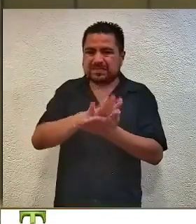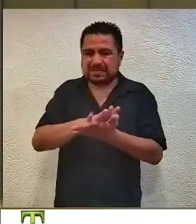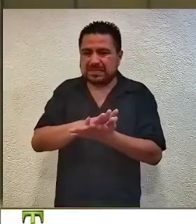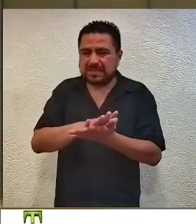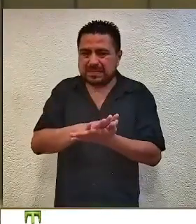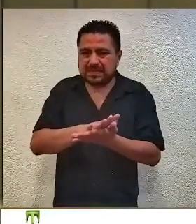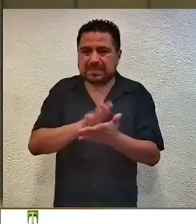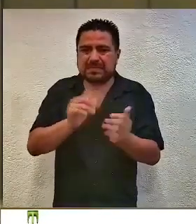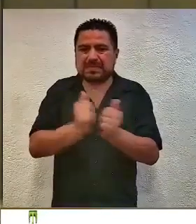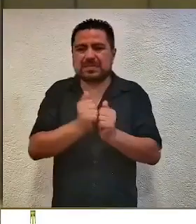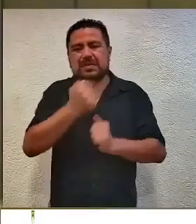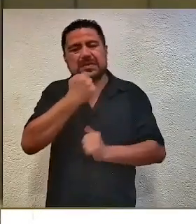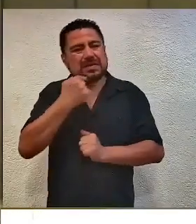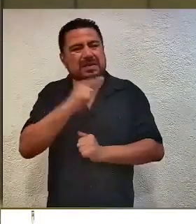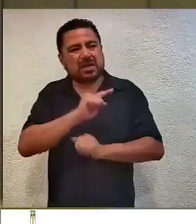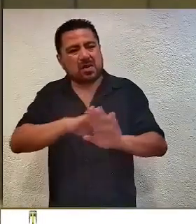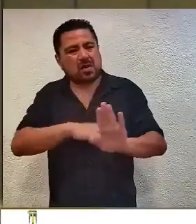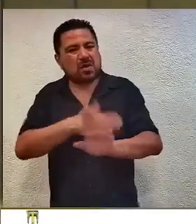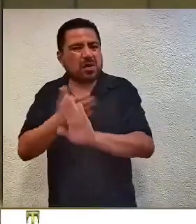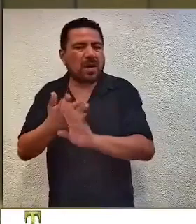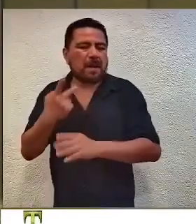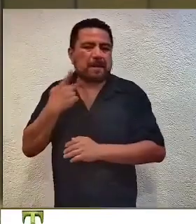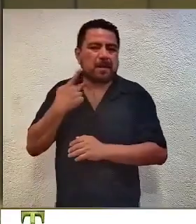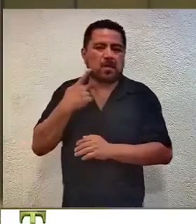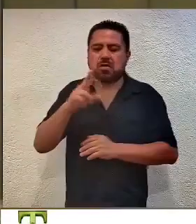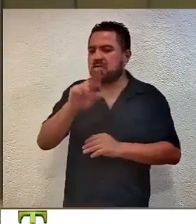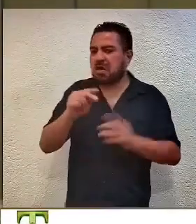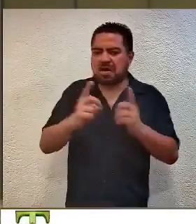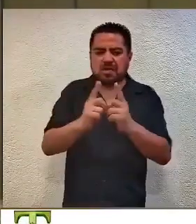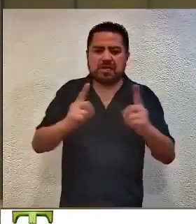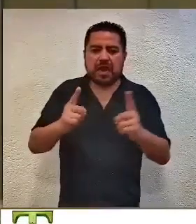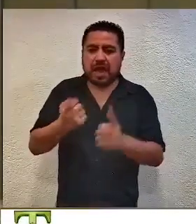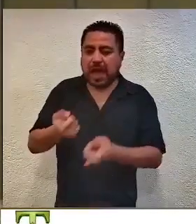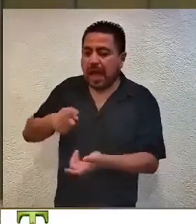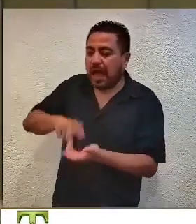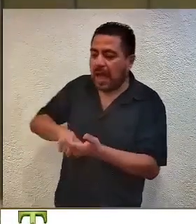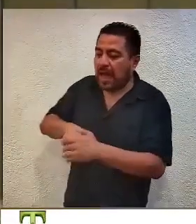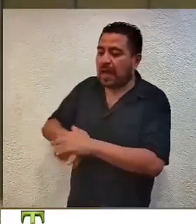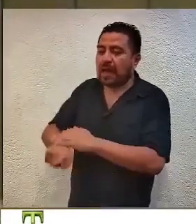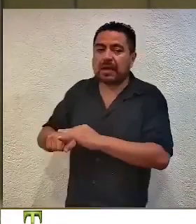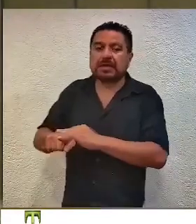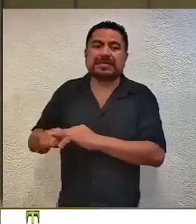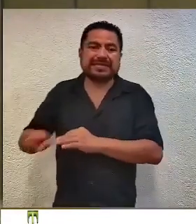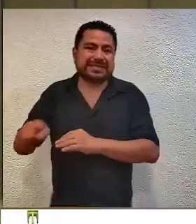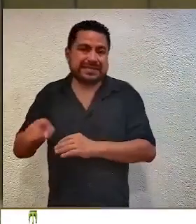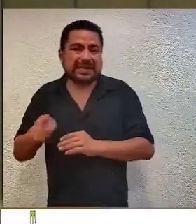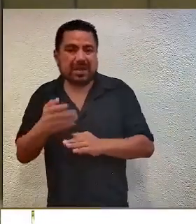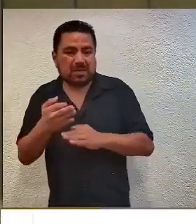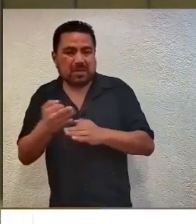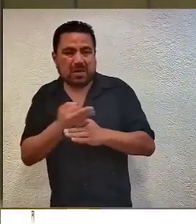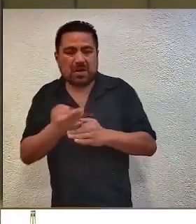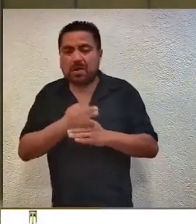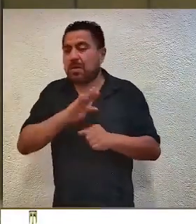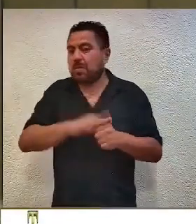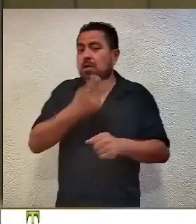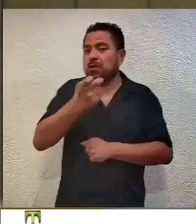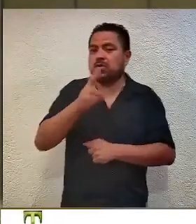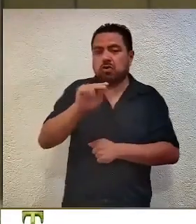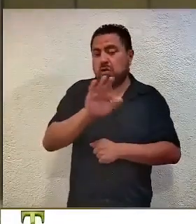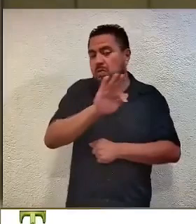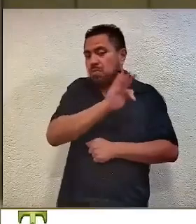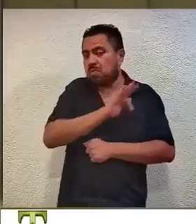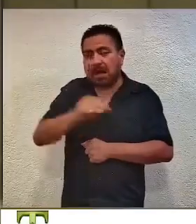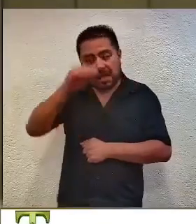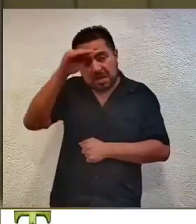constitutiva de violencia política no se desarrolló al interior del partido. Por lo tanto, no puede